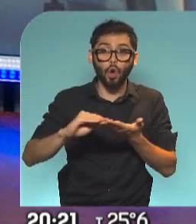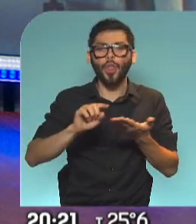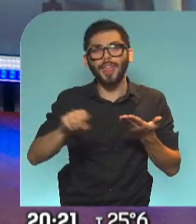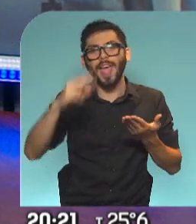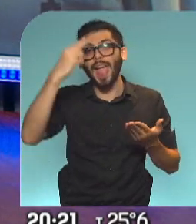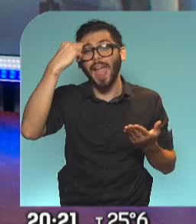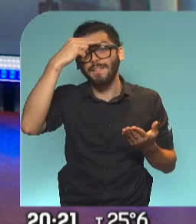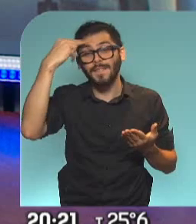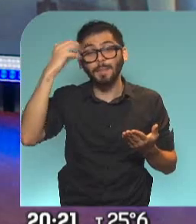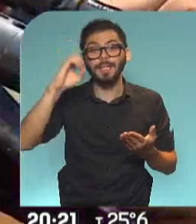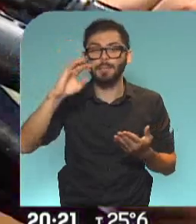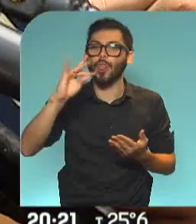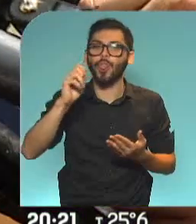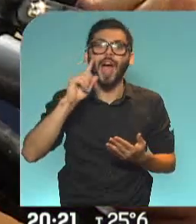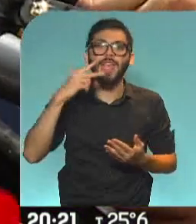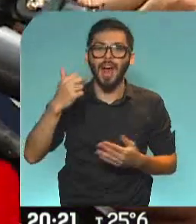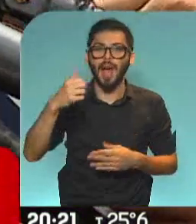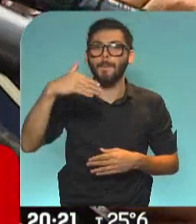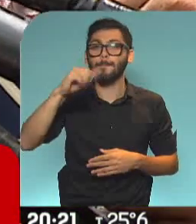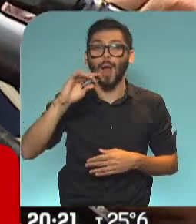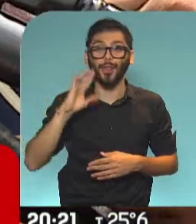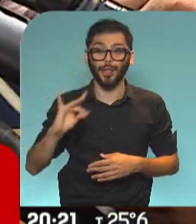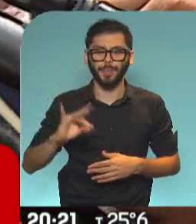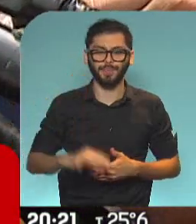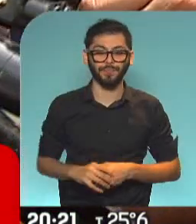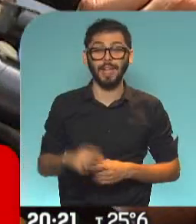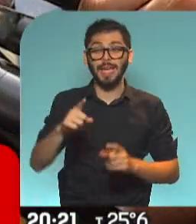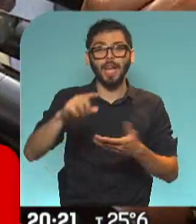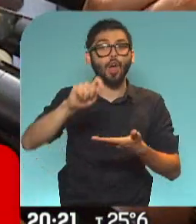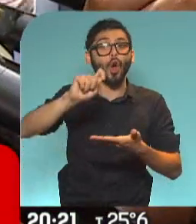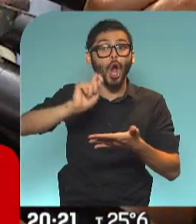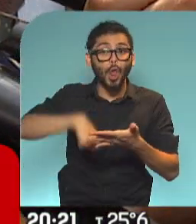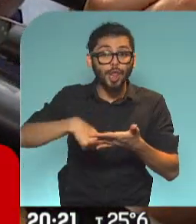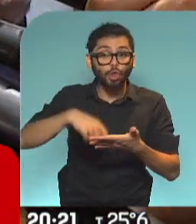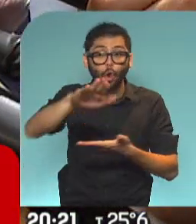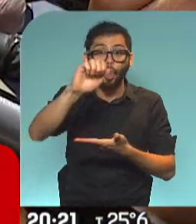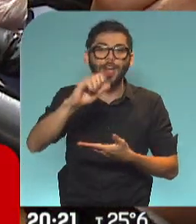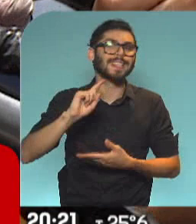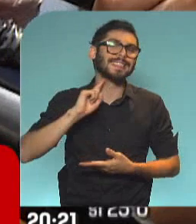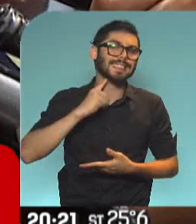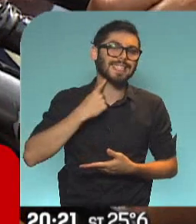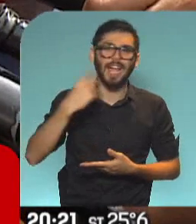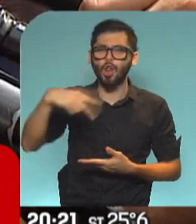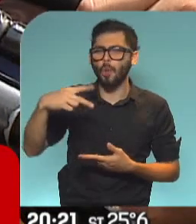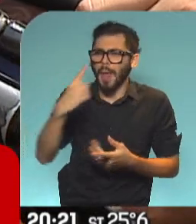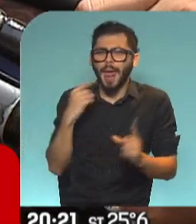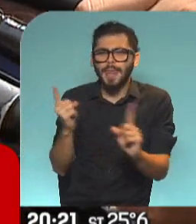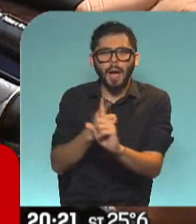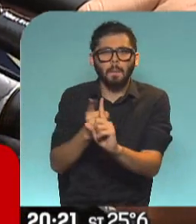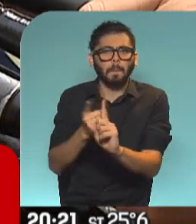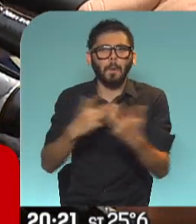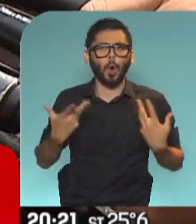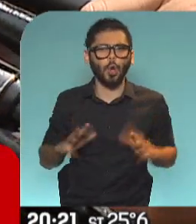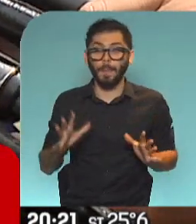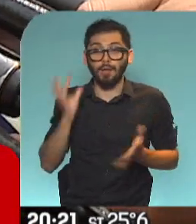la enfermera. Ella fue contratada el miércoles 13 de noviembre. Ese día tuvo un trato normal con